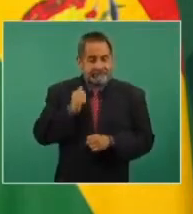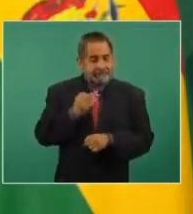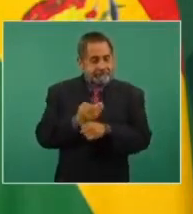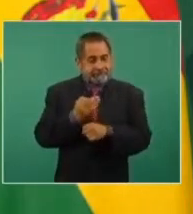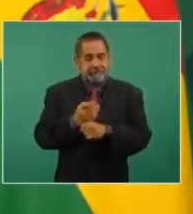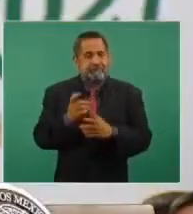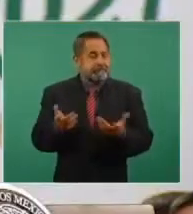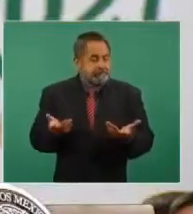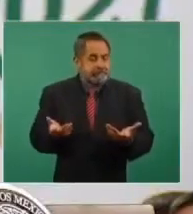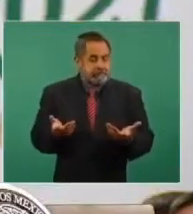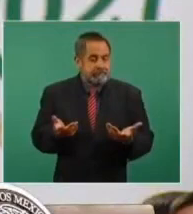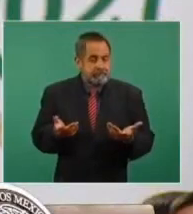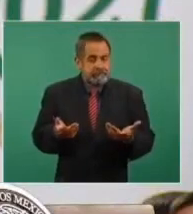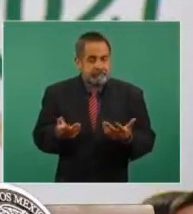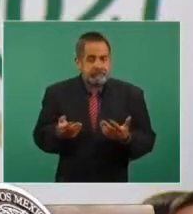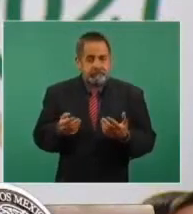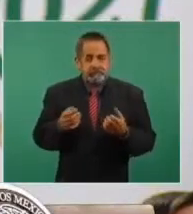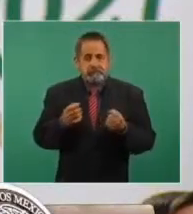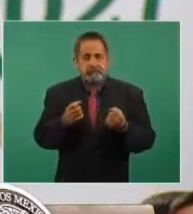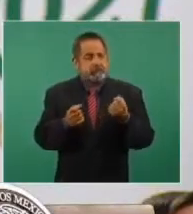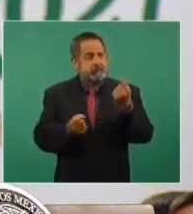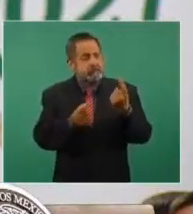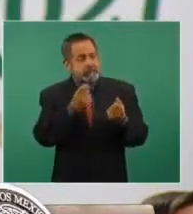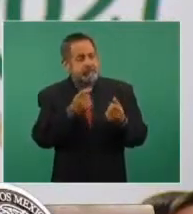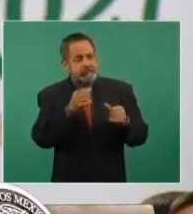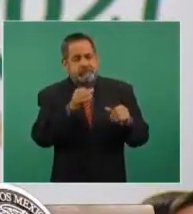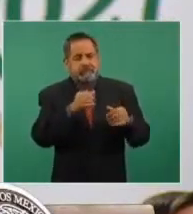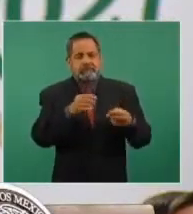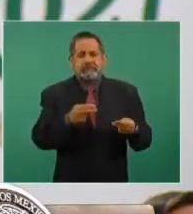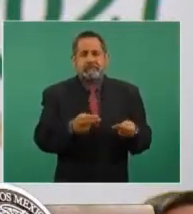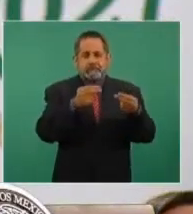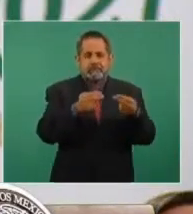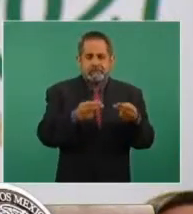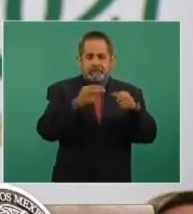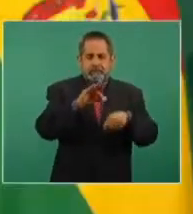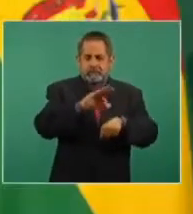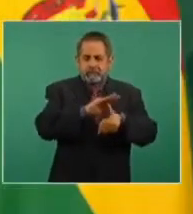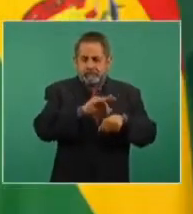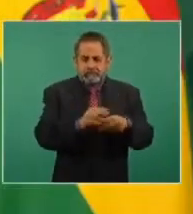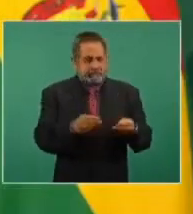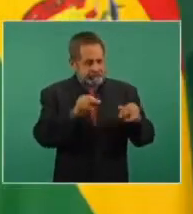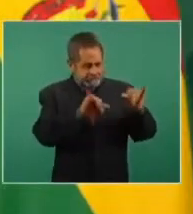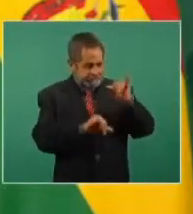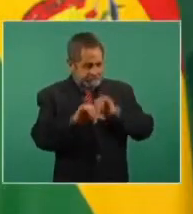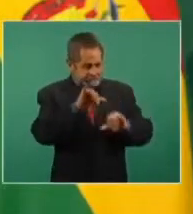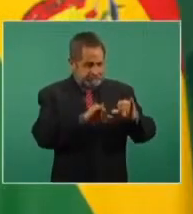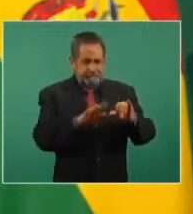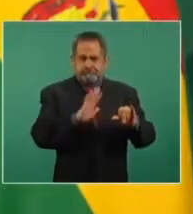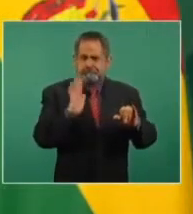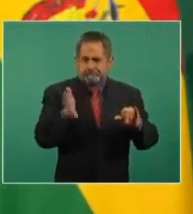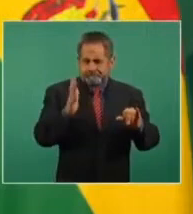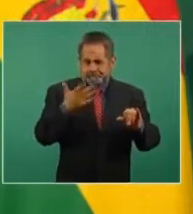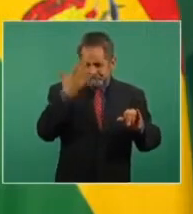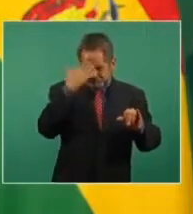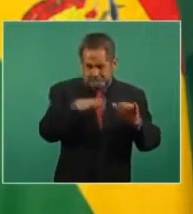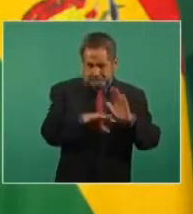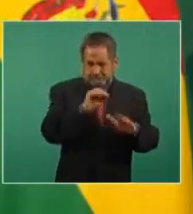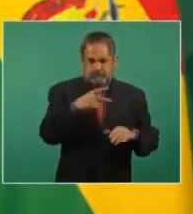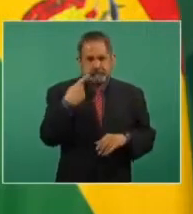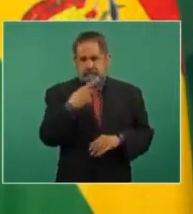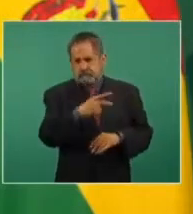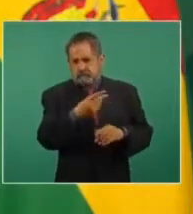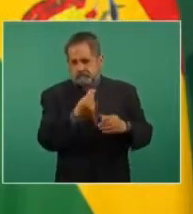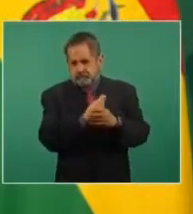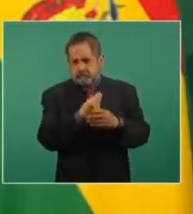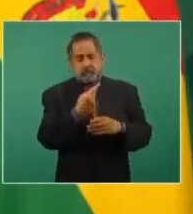el que las muy contadas farmacéuticas que han desarrollado, muchas de ellas con recursos